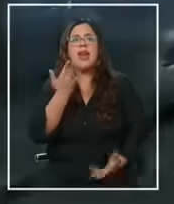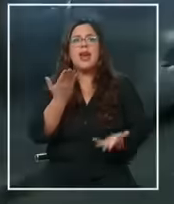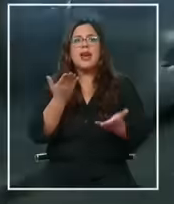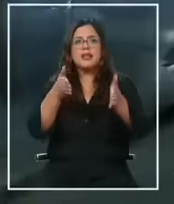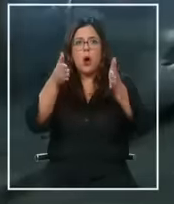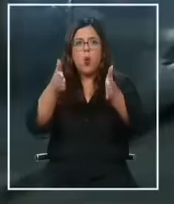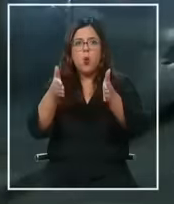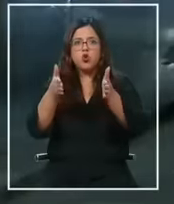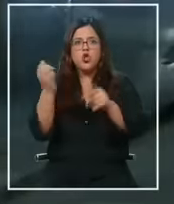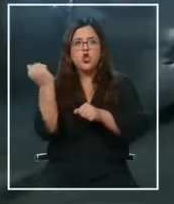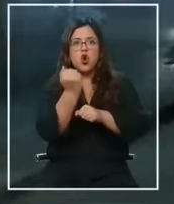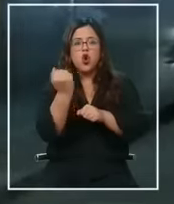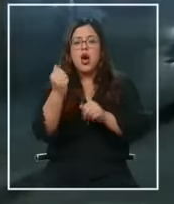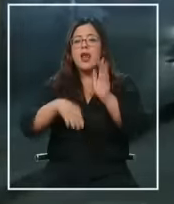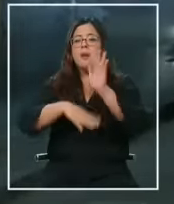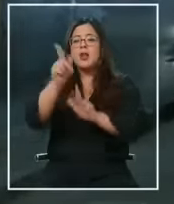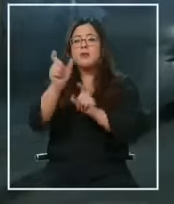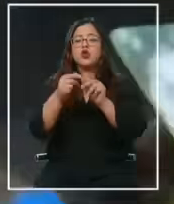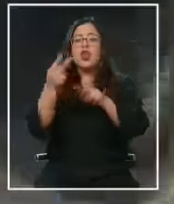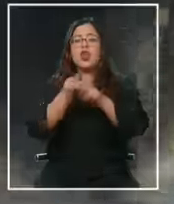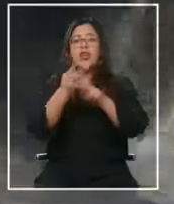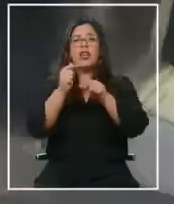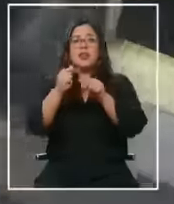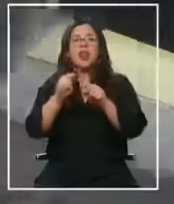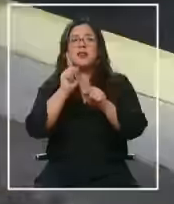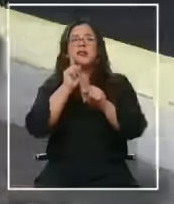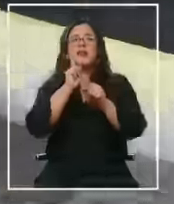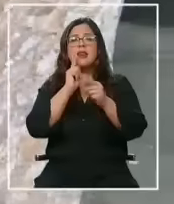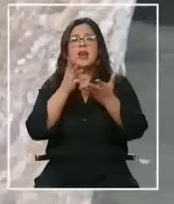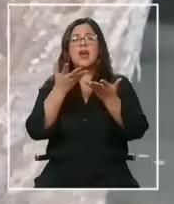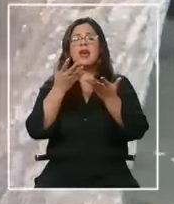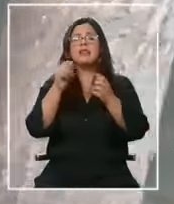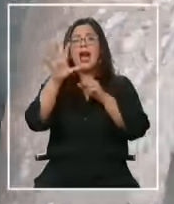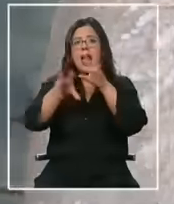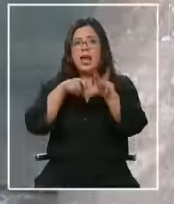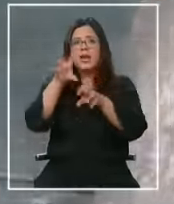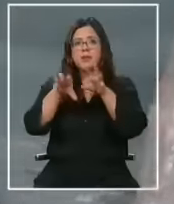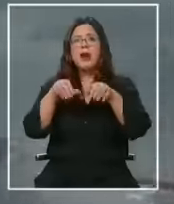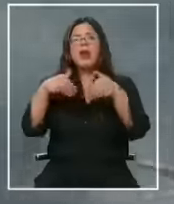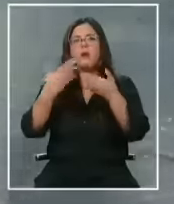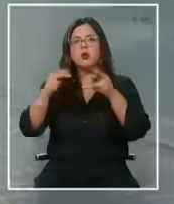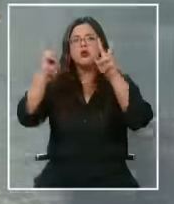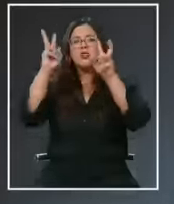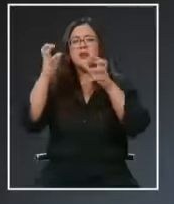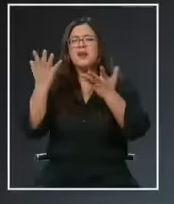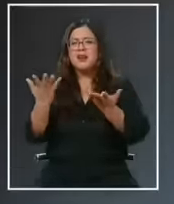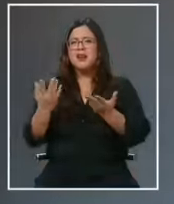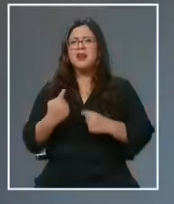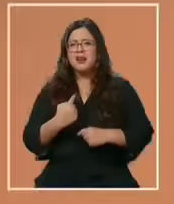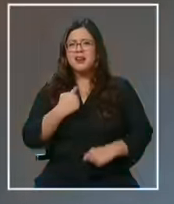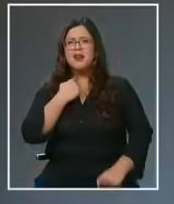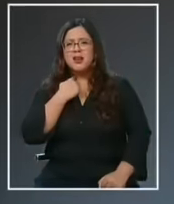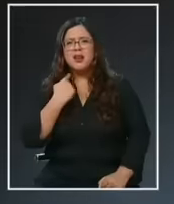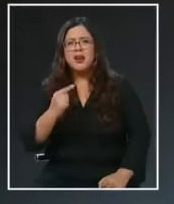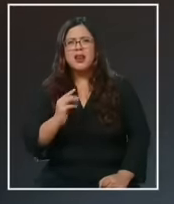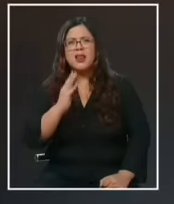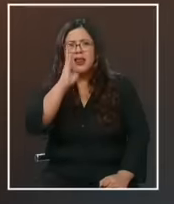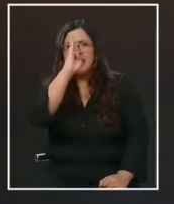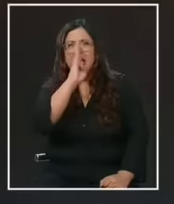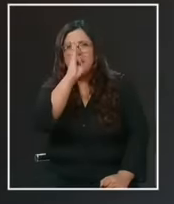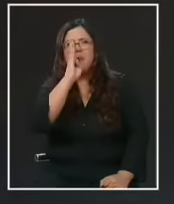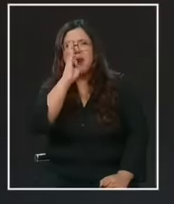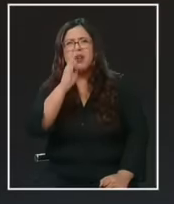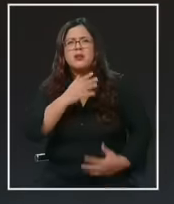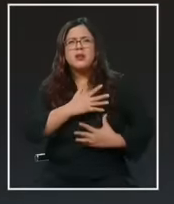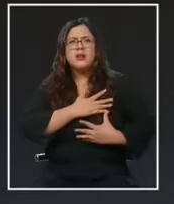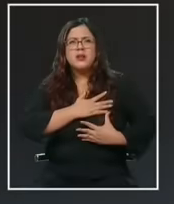La mayoría de los arrendatarios de este edificio tiene mascota. Por eso, un eco del sufrimiento de este inocente perro resonó